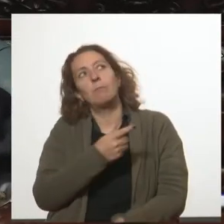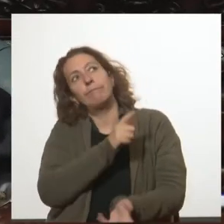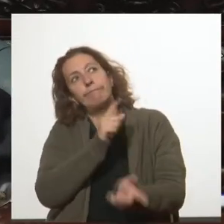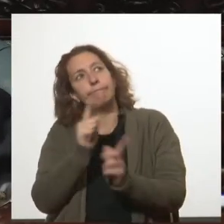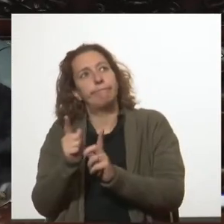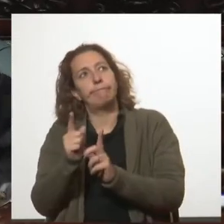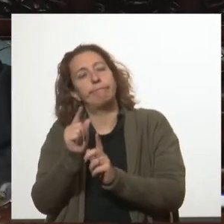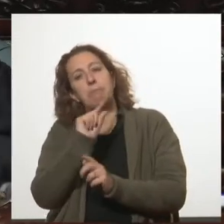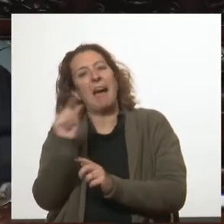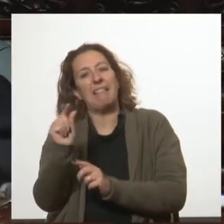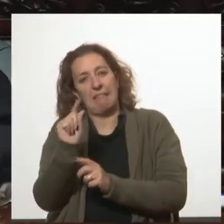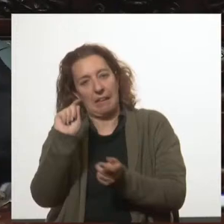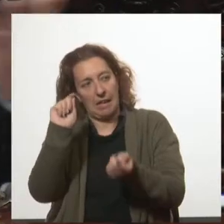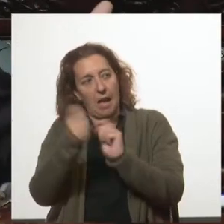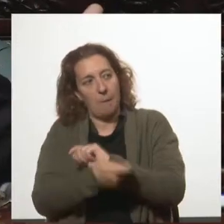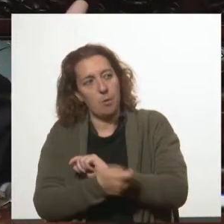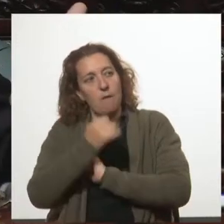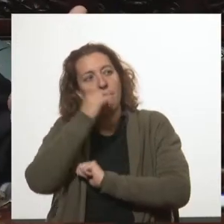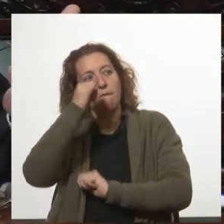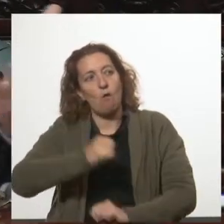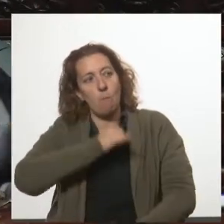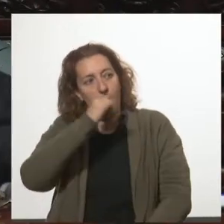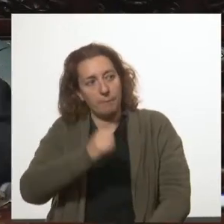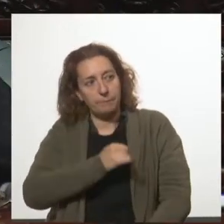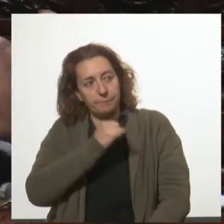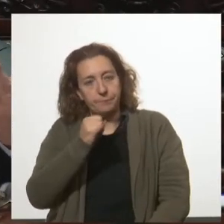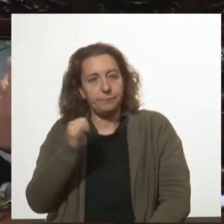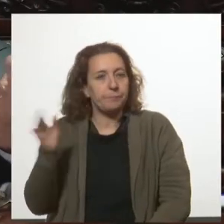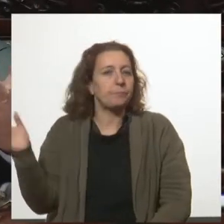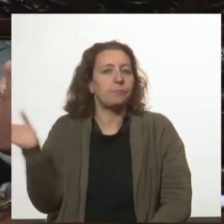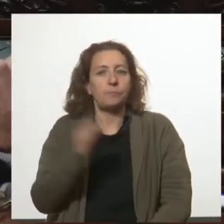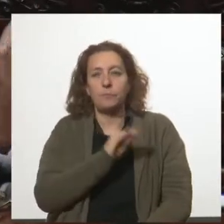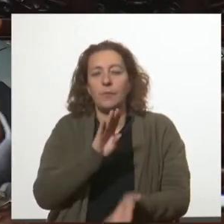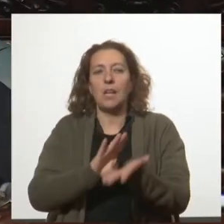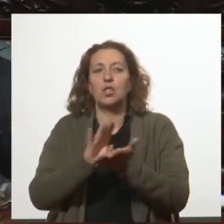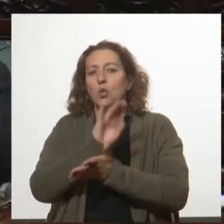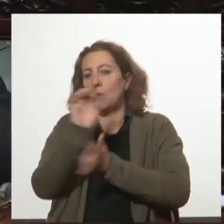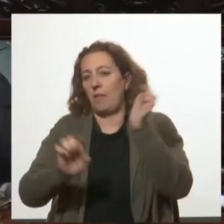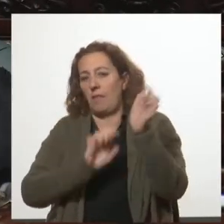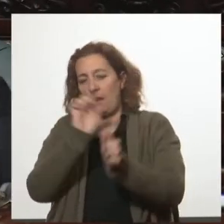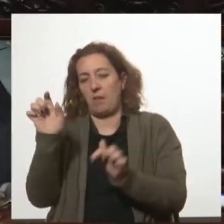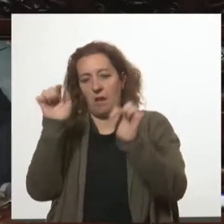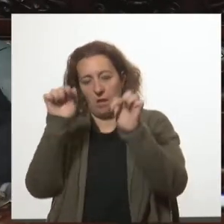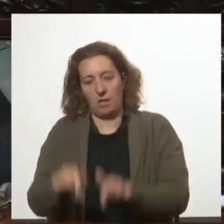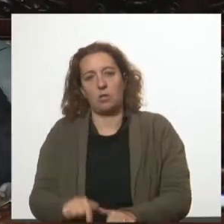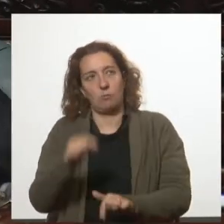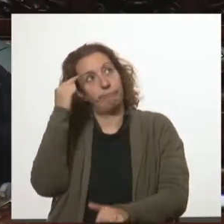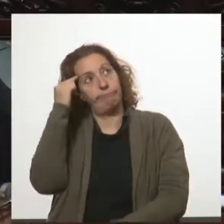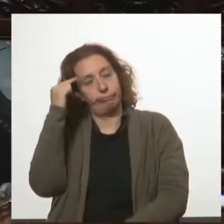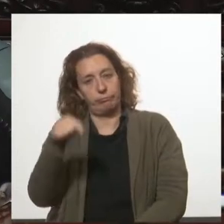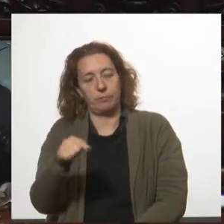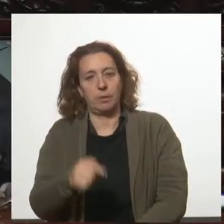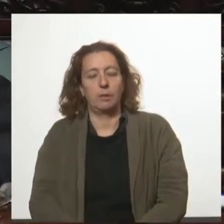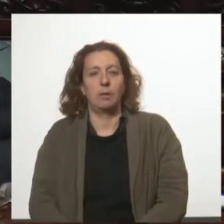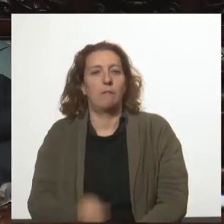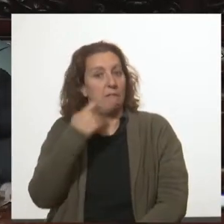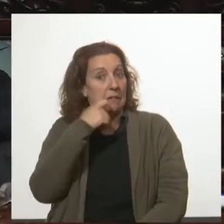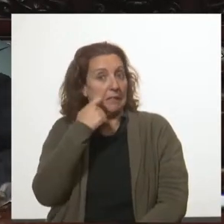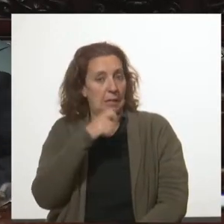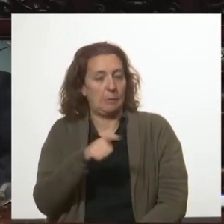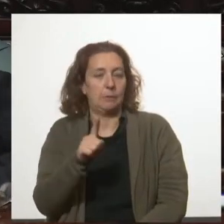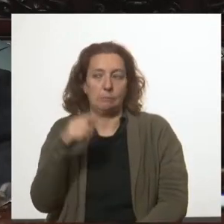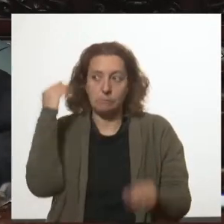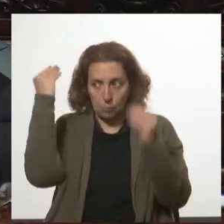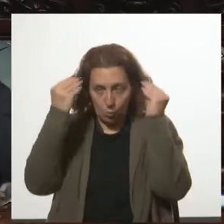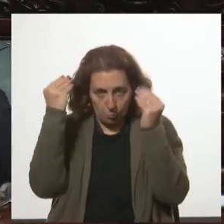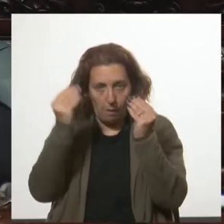era informar a toda la ciudadanía esto que estaba pendiente nos preocupaba nos